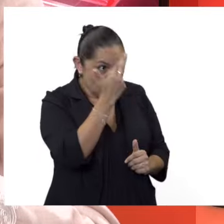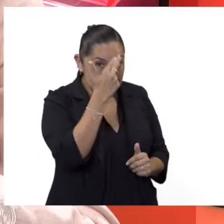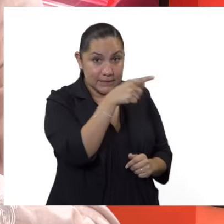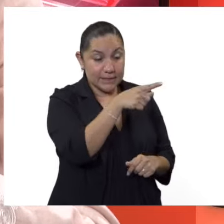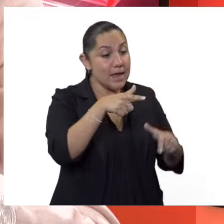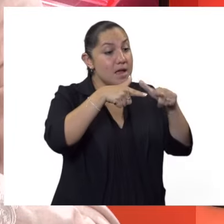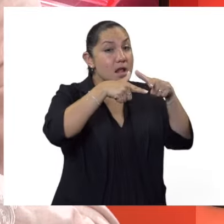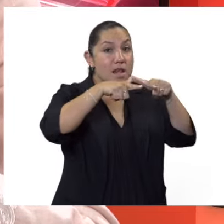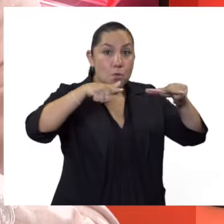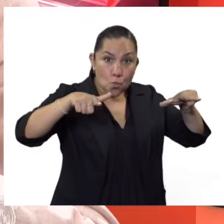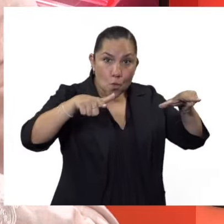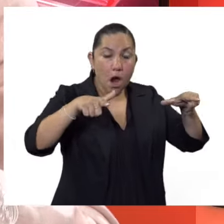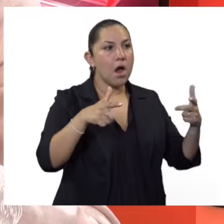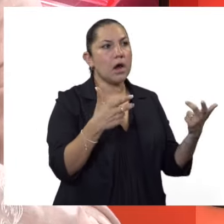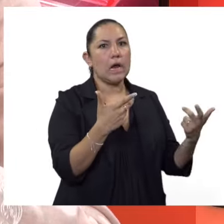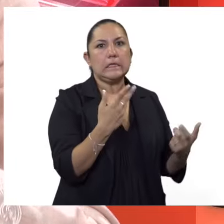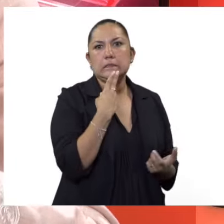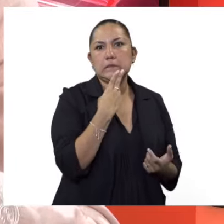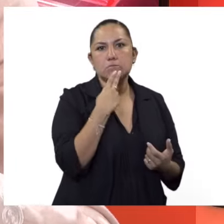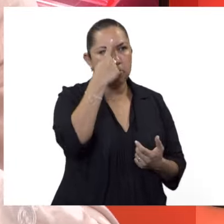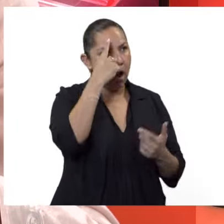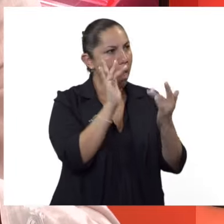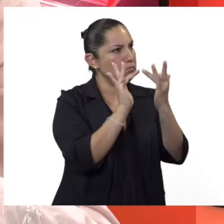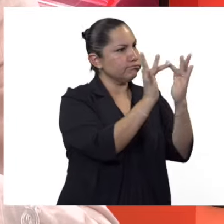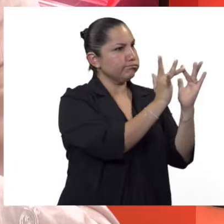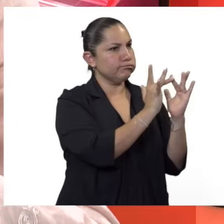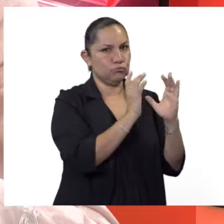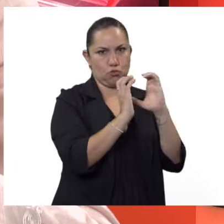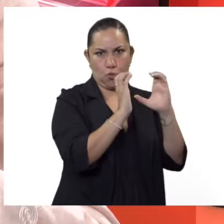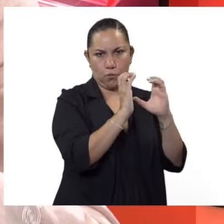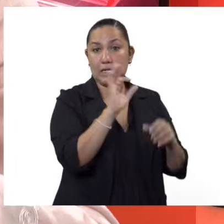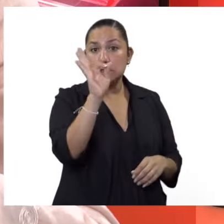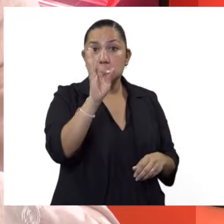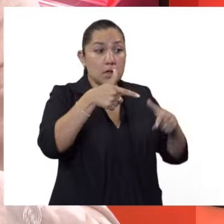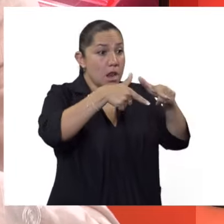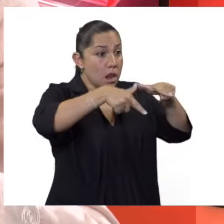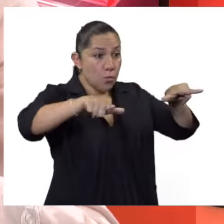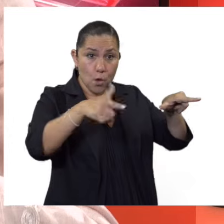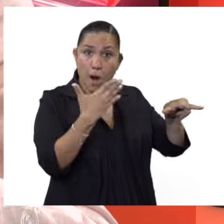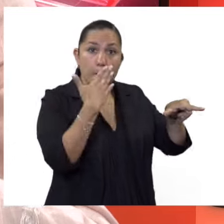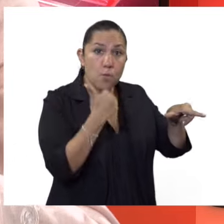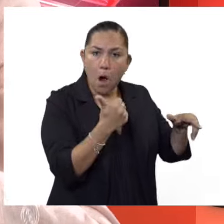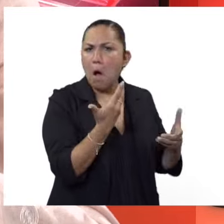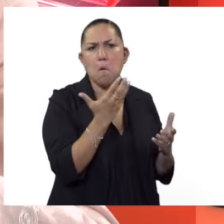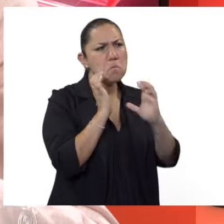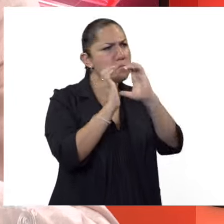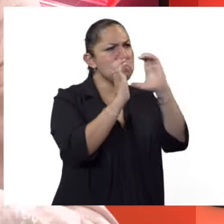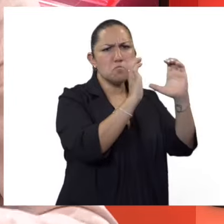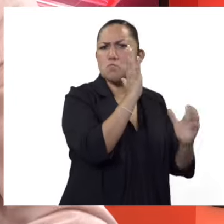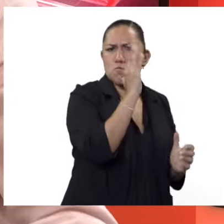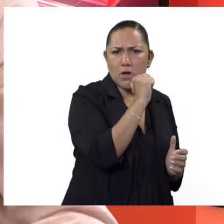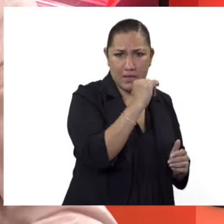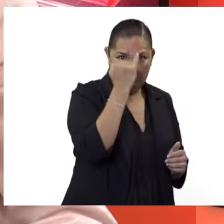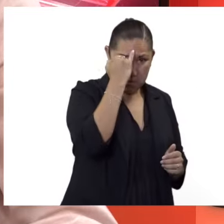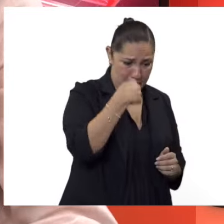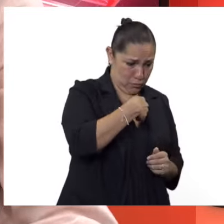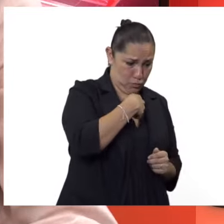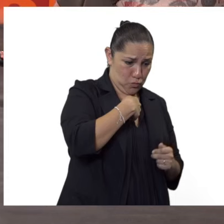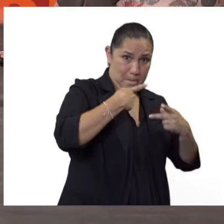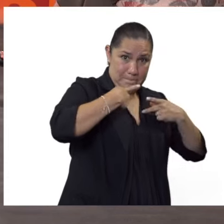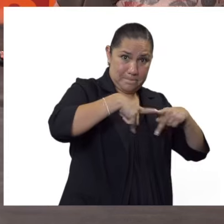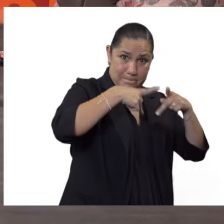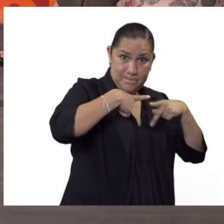eh es parte de la comunicación sin lenguaje no hay comunicación y sin comunicación la vida